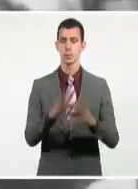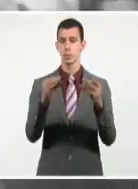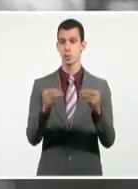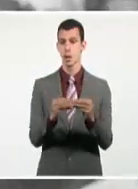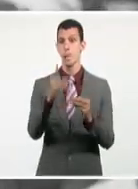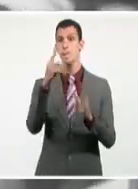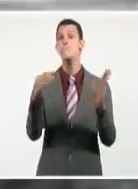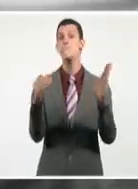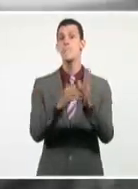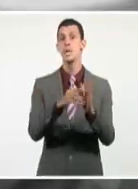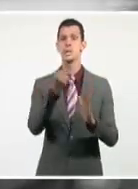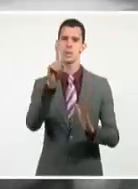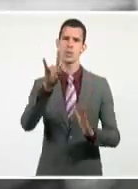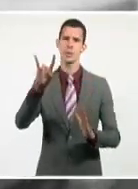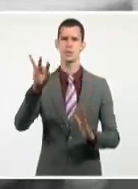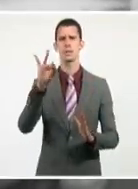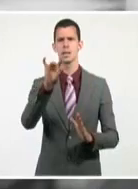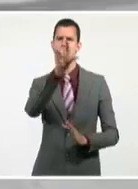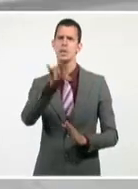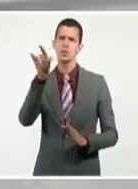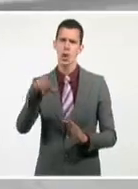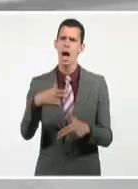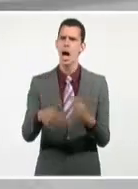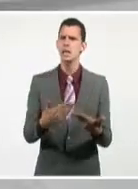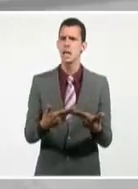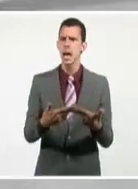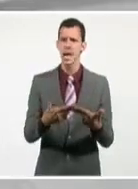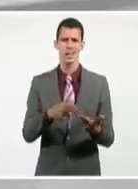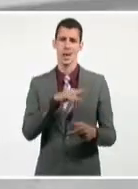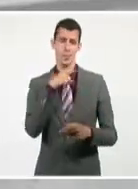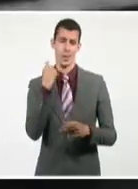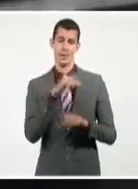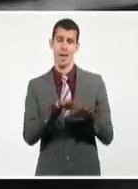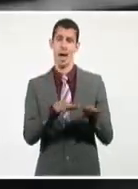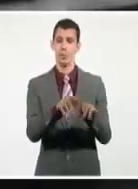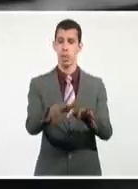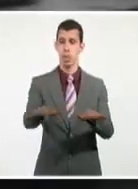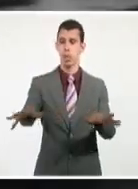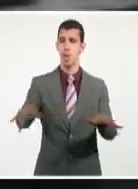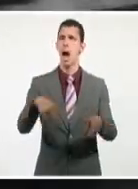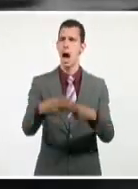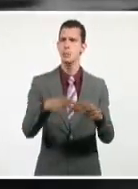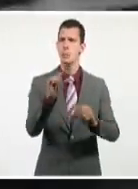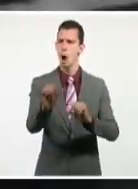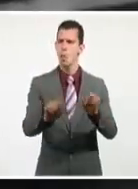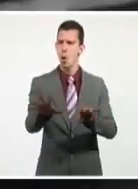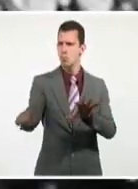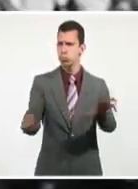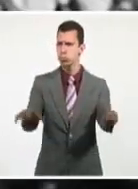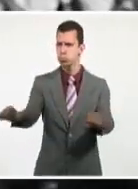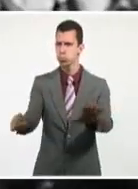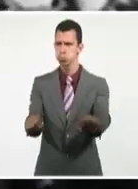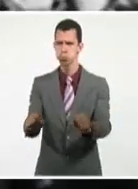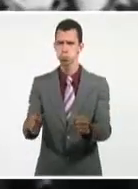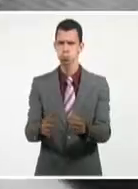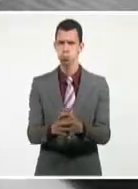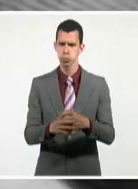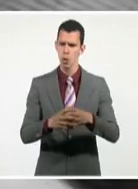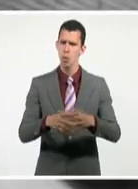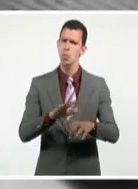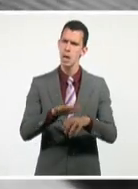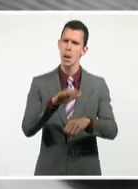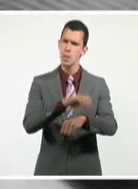1.197 mercenarios tomados prisioneros durante las acciones combativas y los días posteriores a la invasión fueron juzgados por